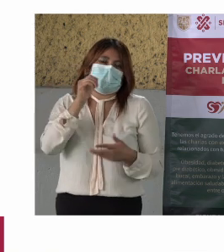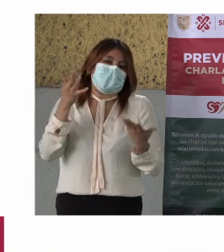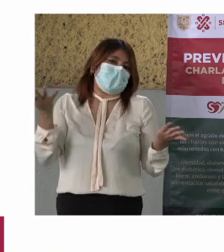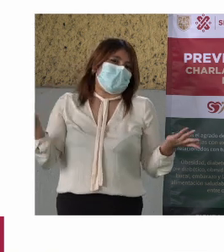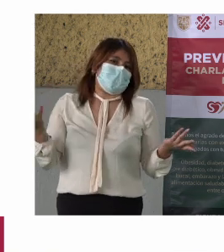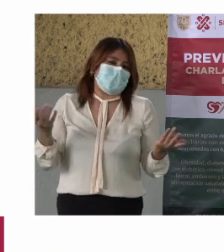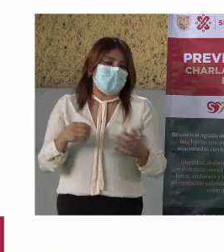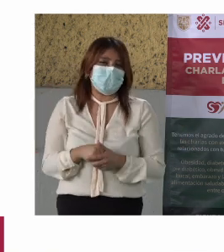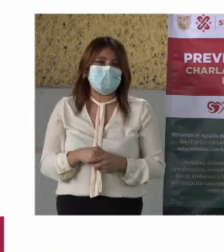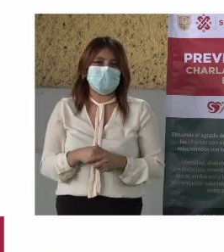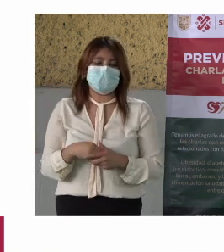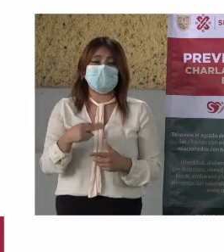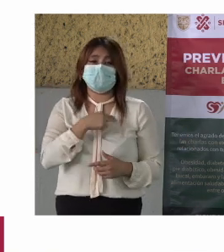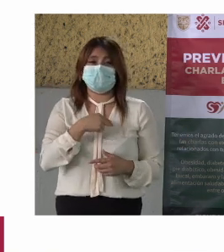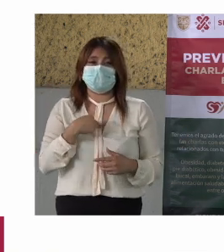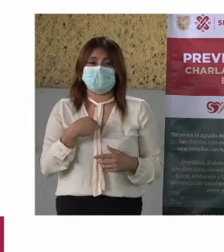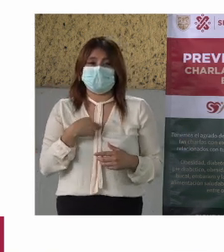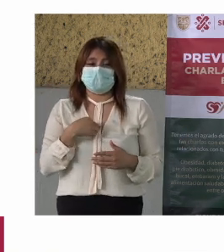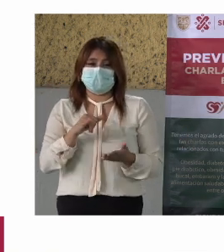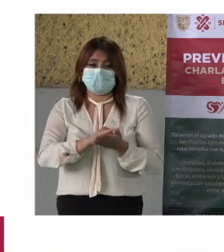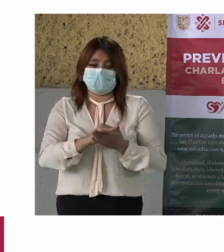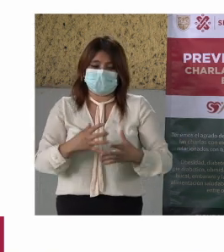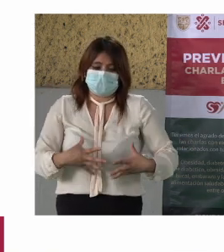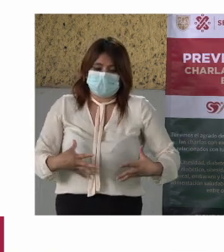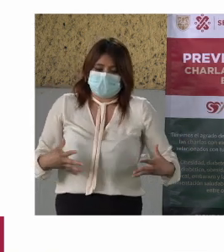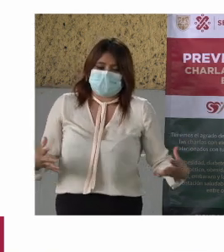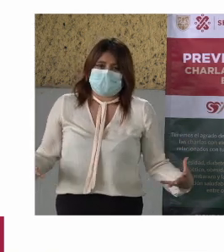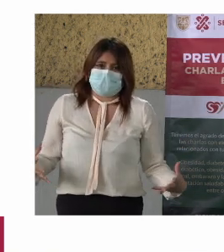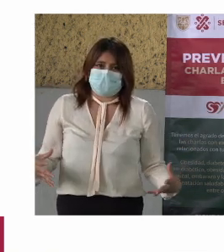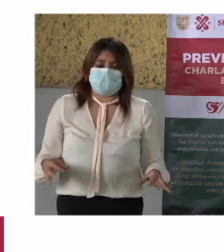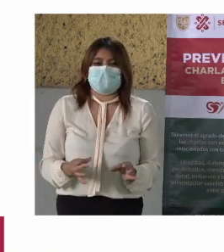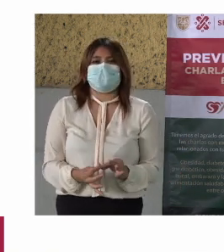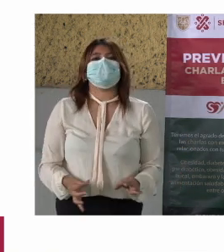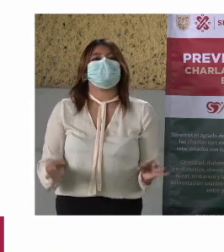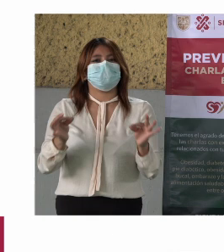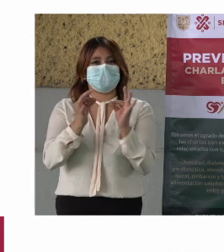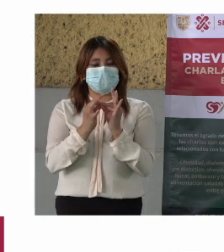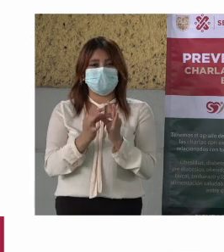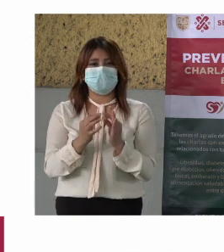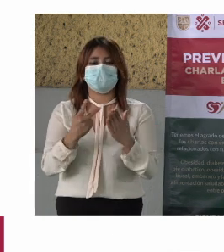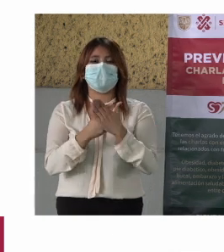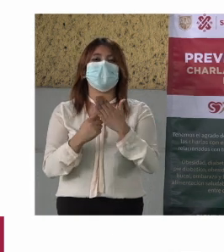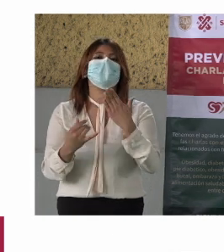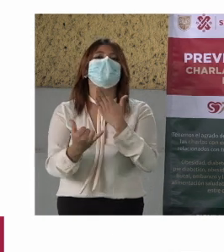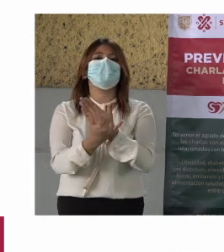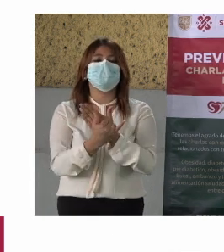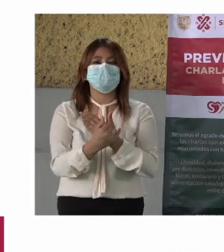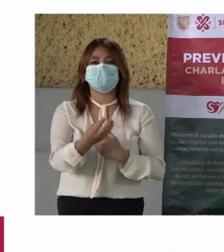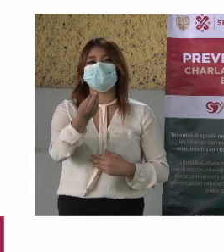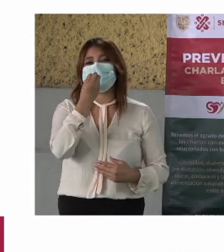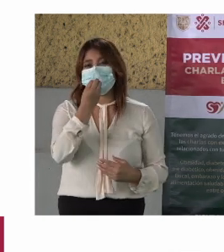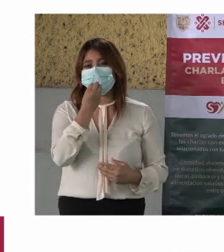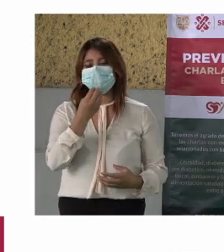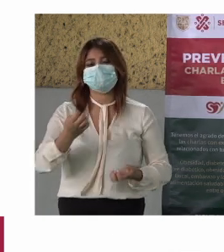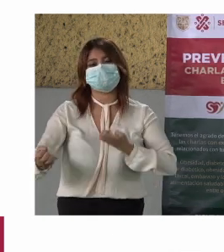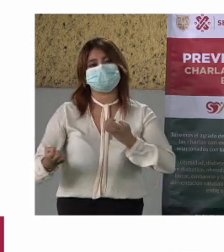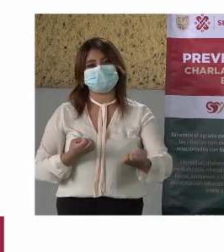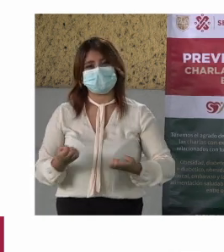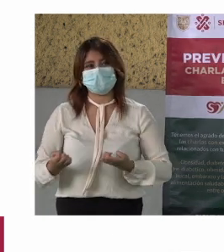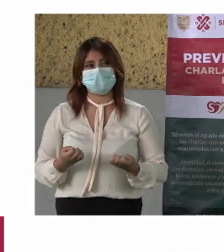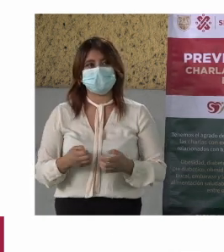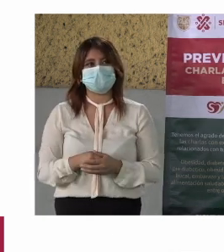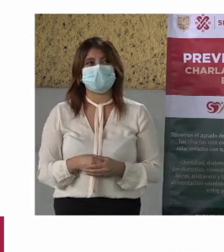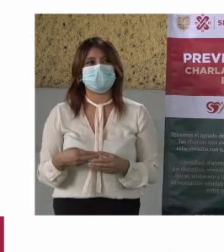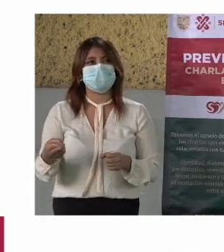crecer hacia los lados y por eso es muy importante también mantener un buen plan de alimentación y también el ejercicio. Pero